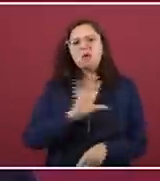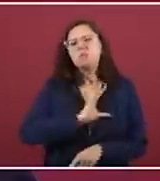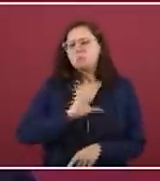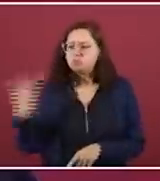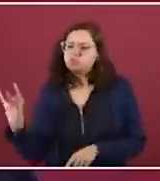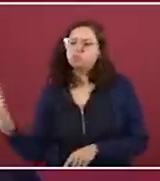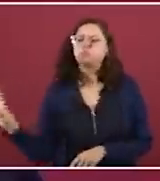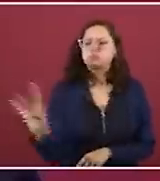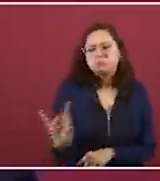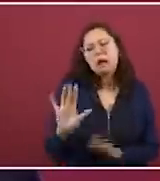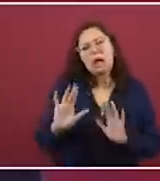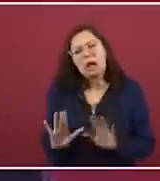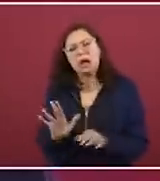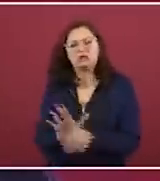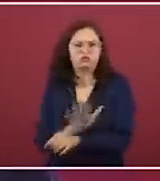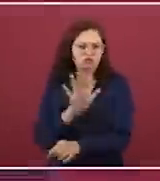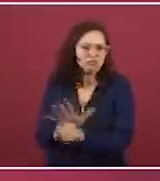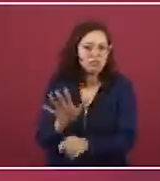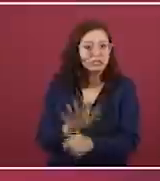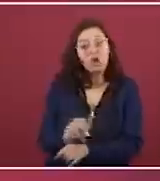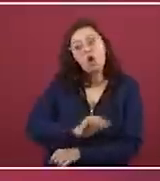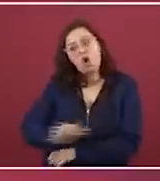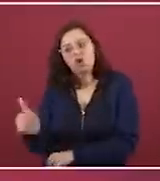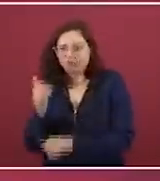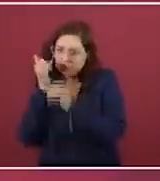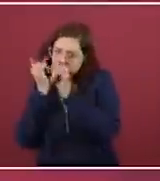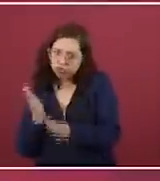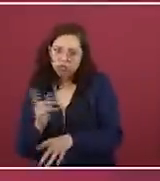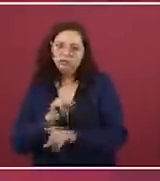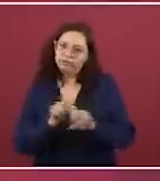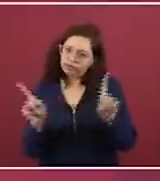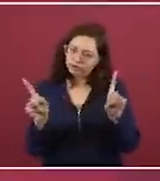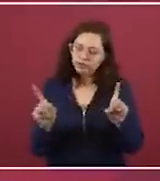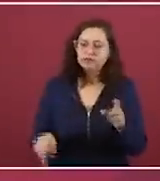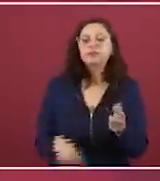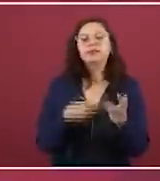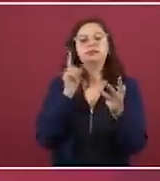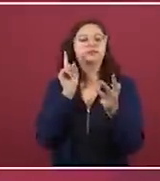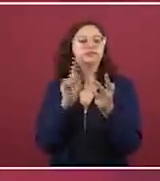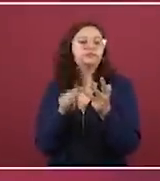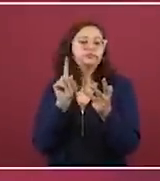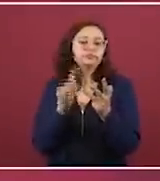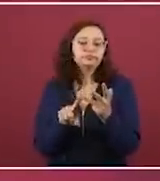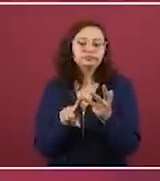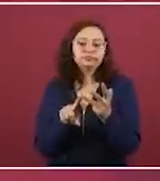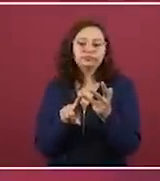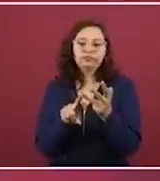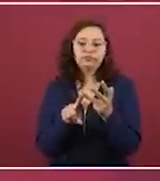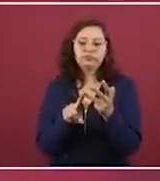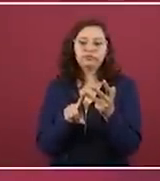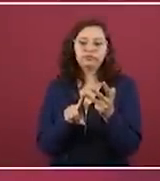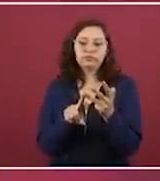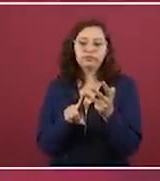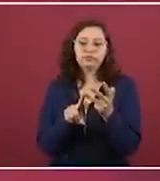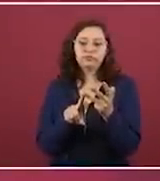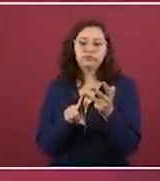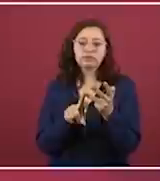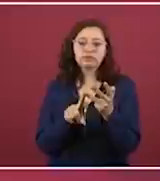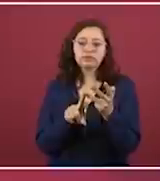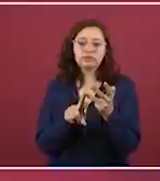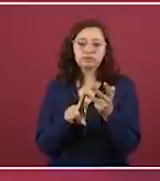moderar, para aclarar. Lo tercero, que no entreguen tierra